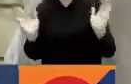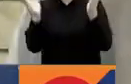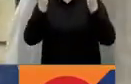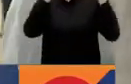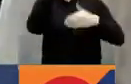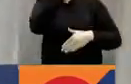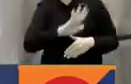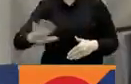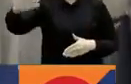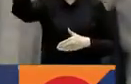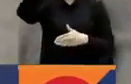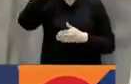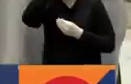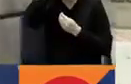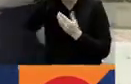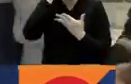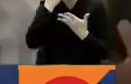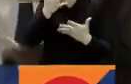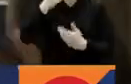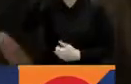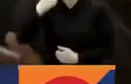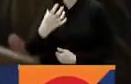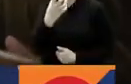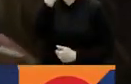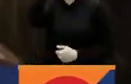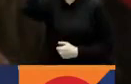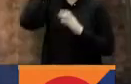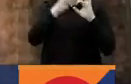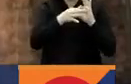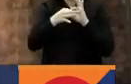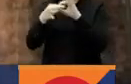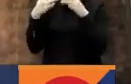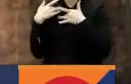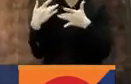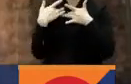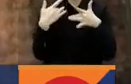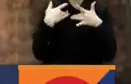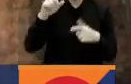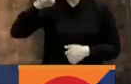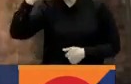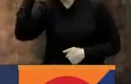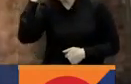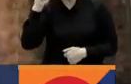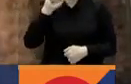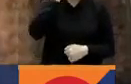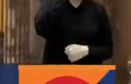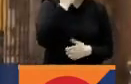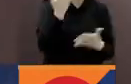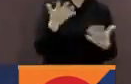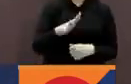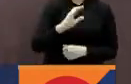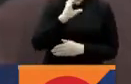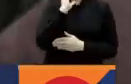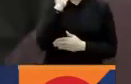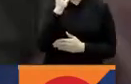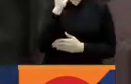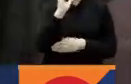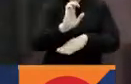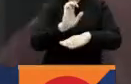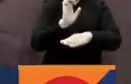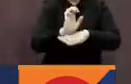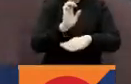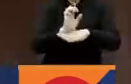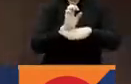buscando la valoración colectiva del patrimonio histórico y la solidaridad entre los gobiernos y los pueblos de Colombia, Ecuador, Panamá y Venezuela, junto